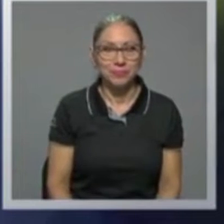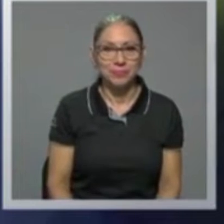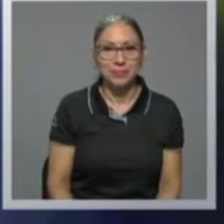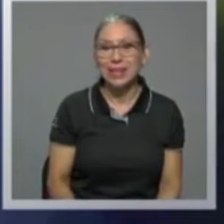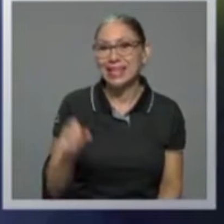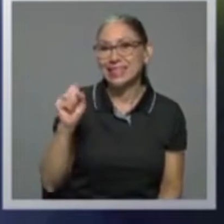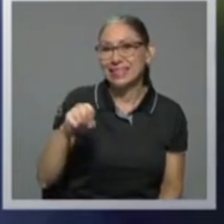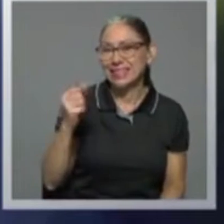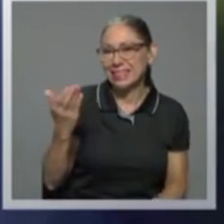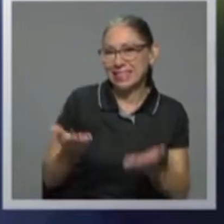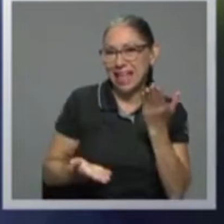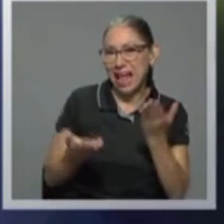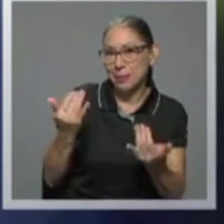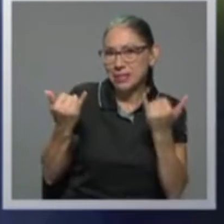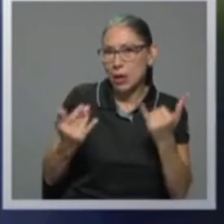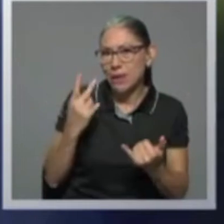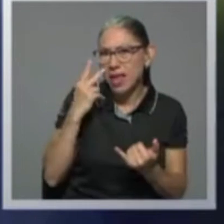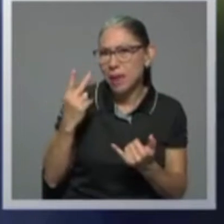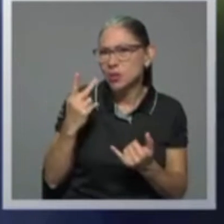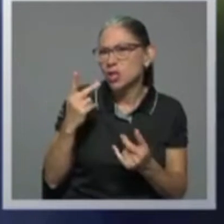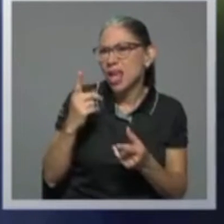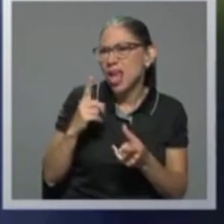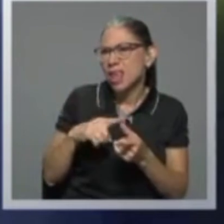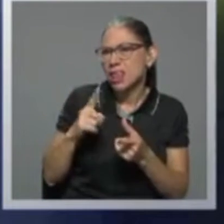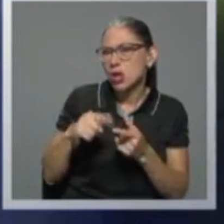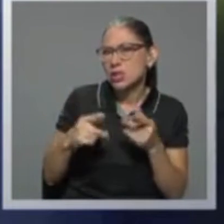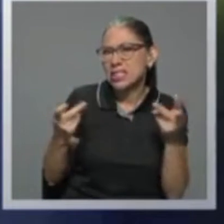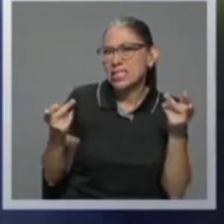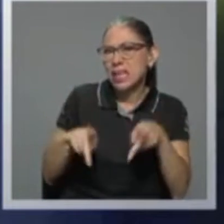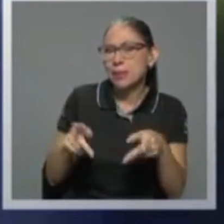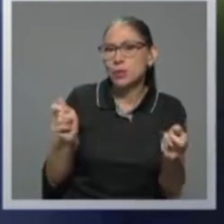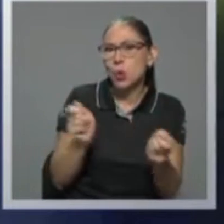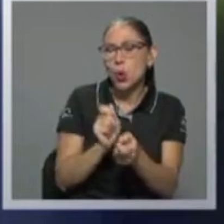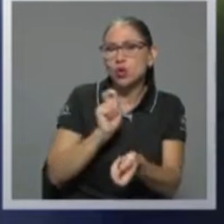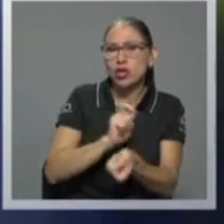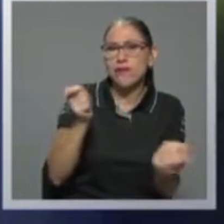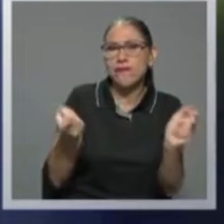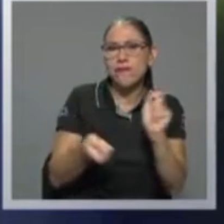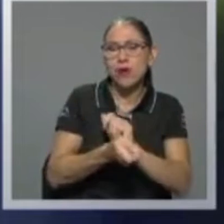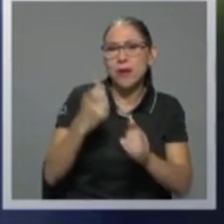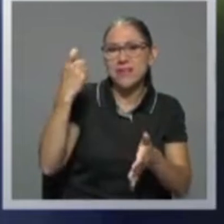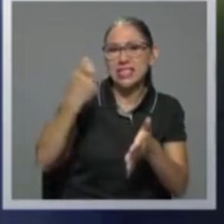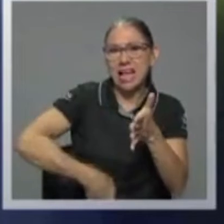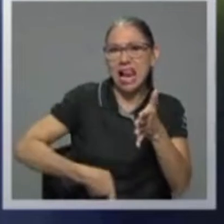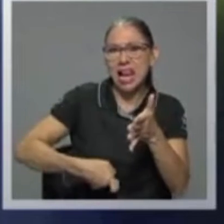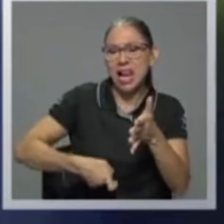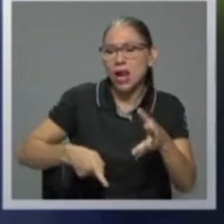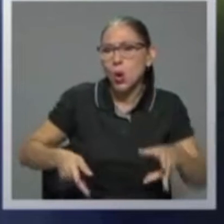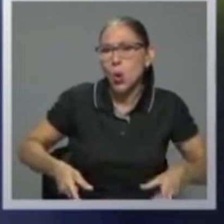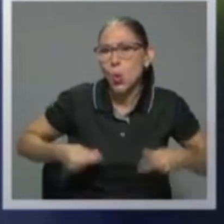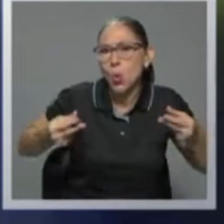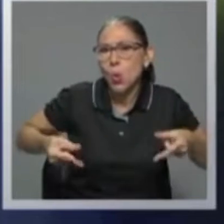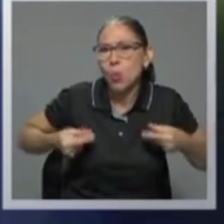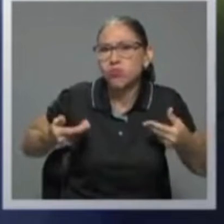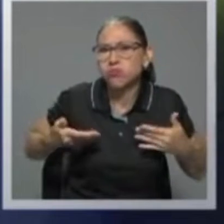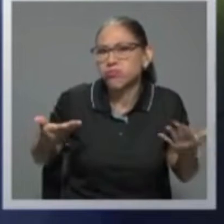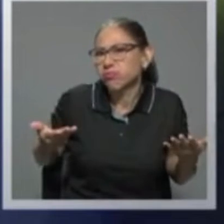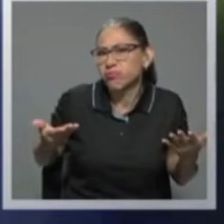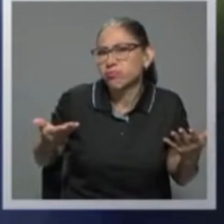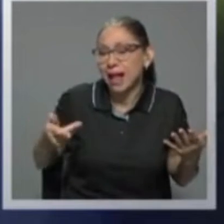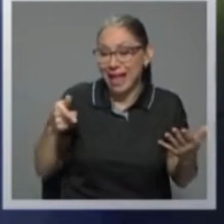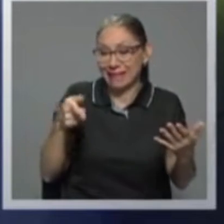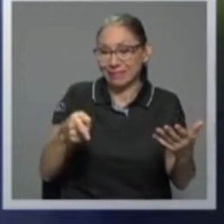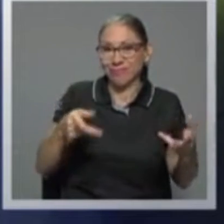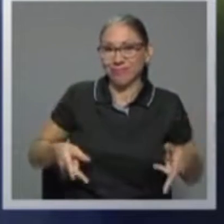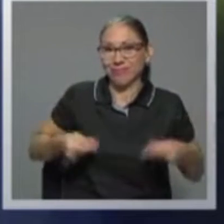Sí, tal vez ahora veamos qué pasó entonces con la reforma fiscal por el lado del gasto, ¿verdad? Por el lado del gasto,